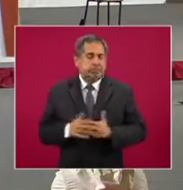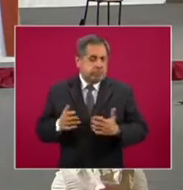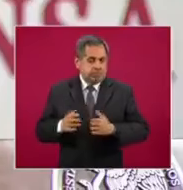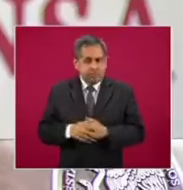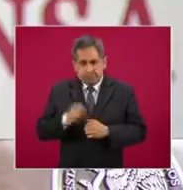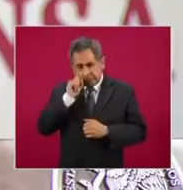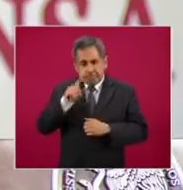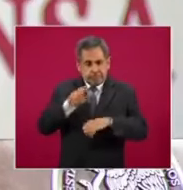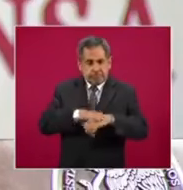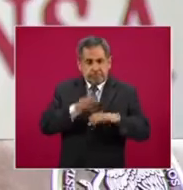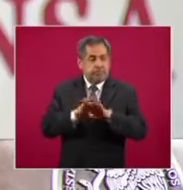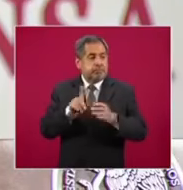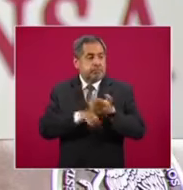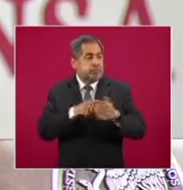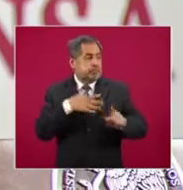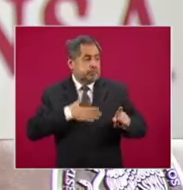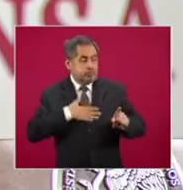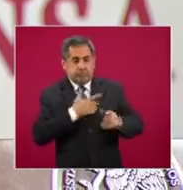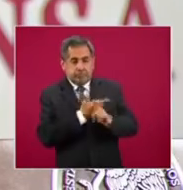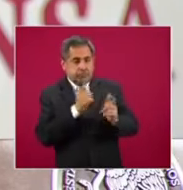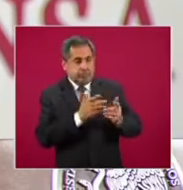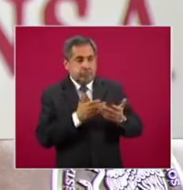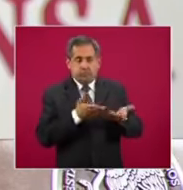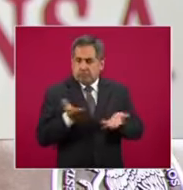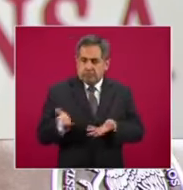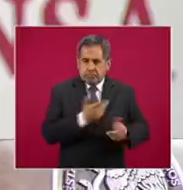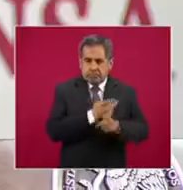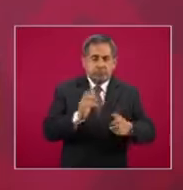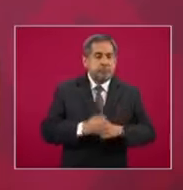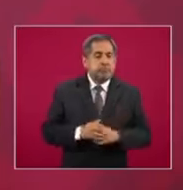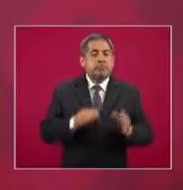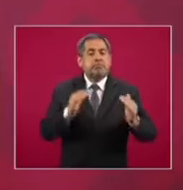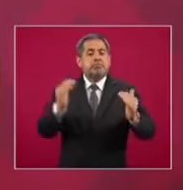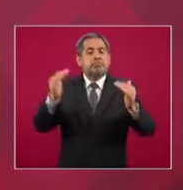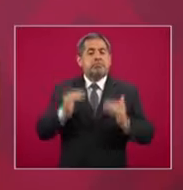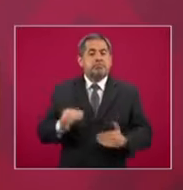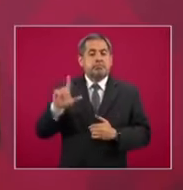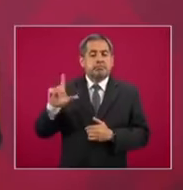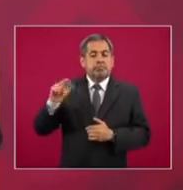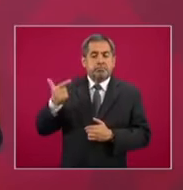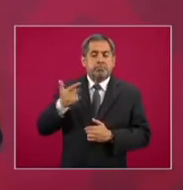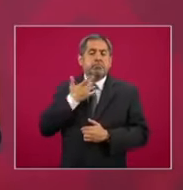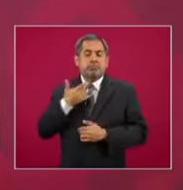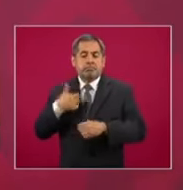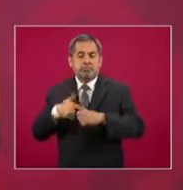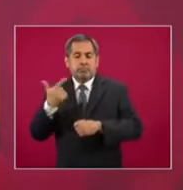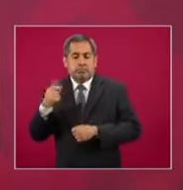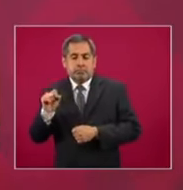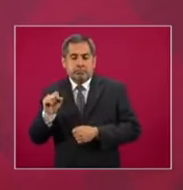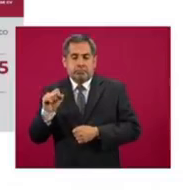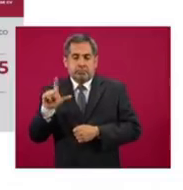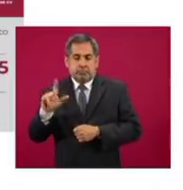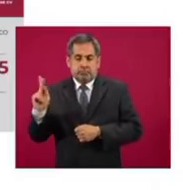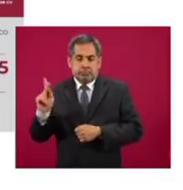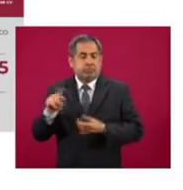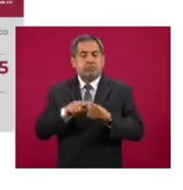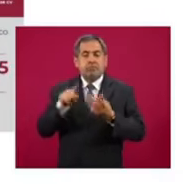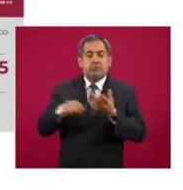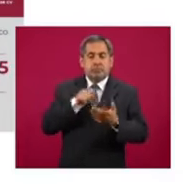de los servicios sanitarios y quiénes tienen el gas LP para tanques estacionarios servigas del Valle en